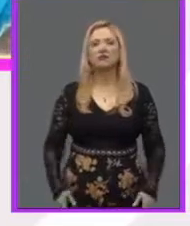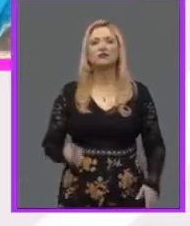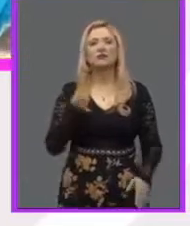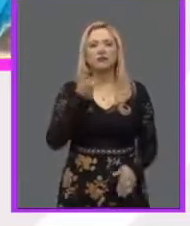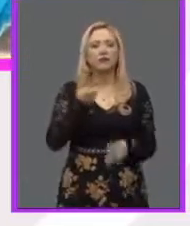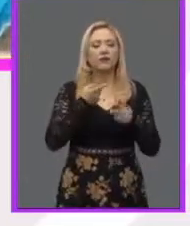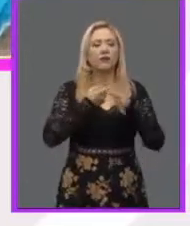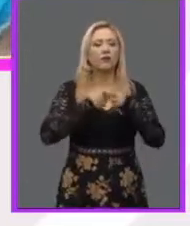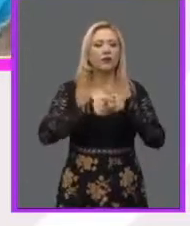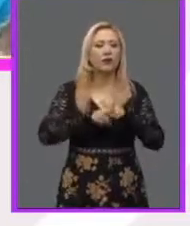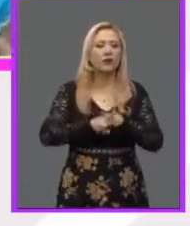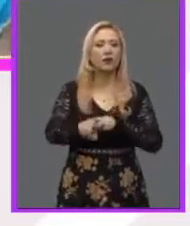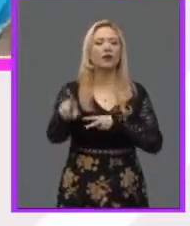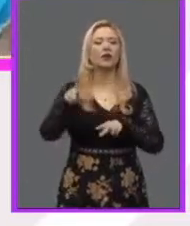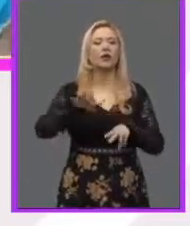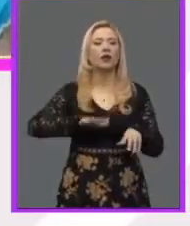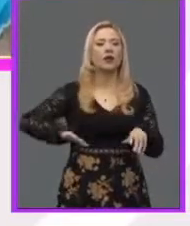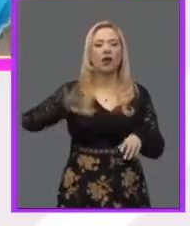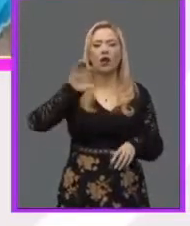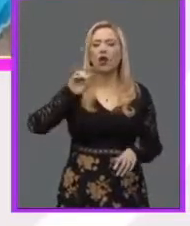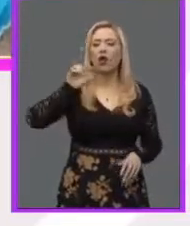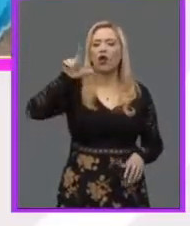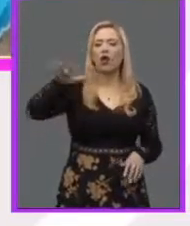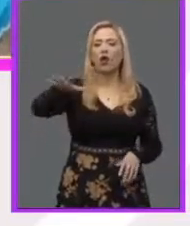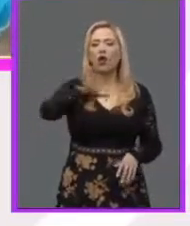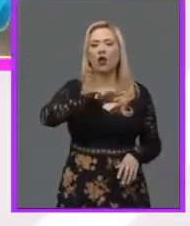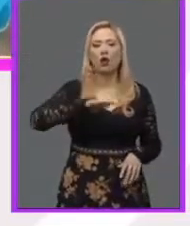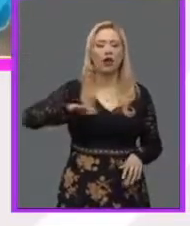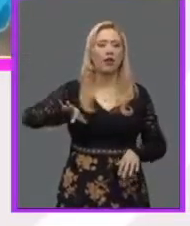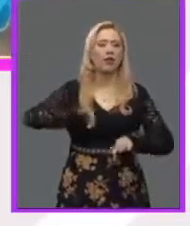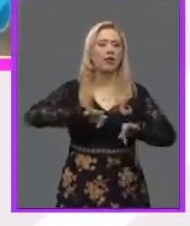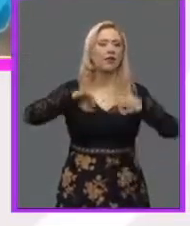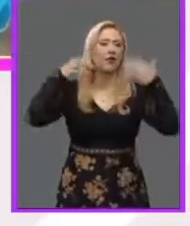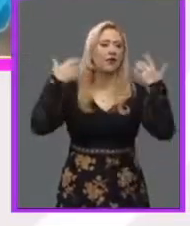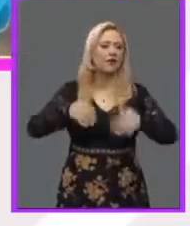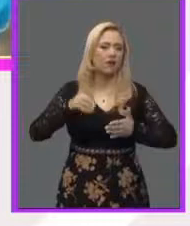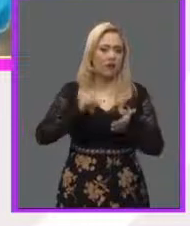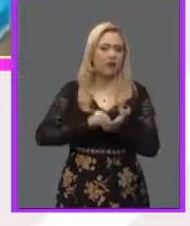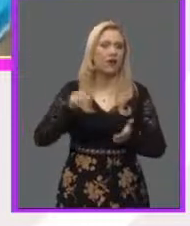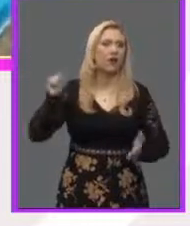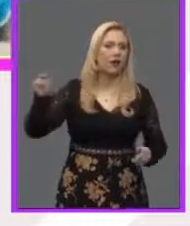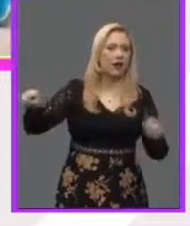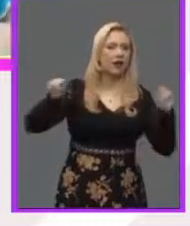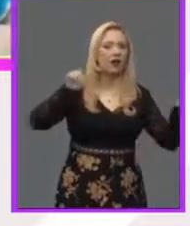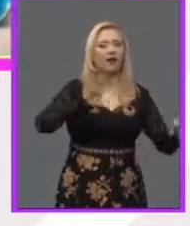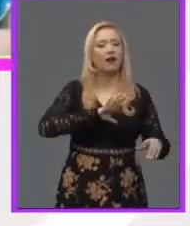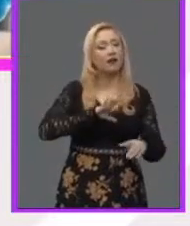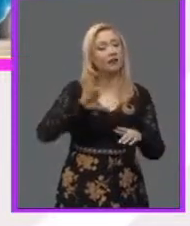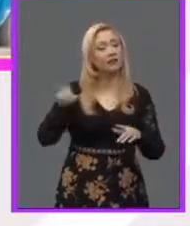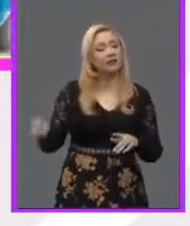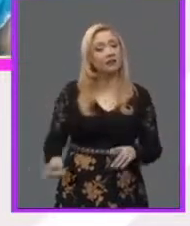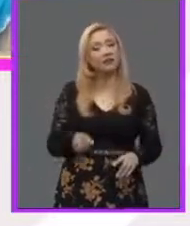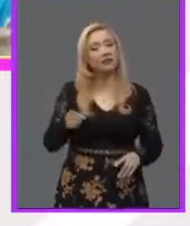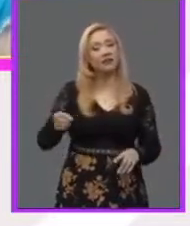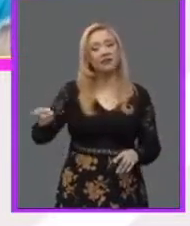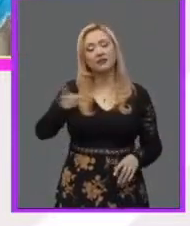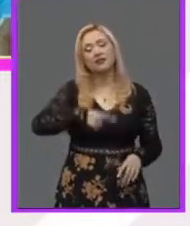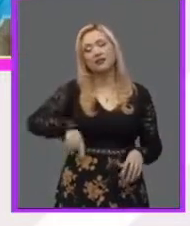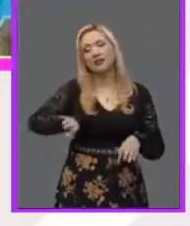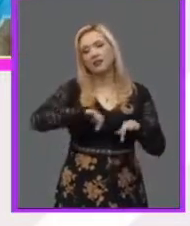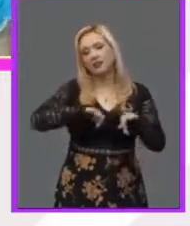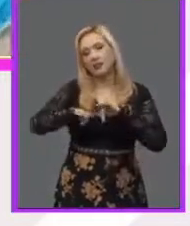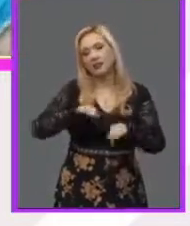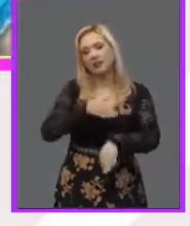hacerse las famosas colonias obreras, las colonias industriales que todavía hay en varias ciudades, ¿no? Porque la idea es que los